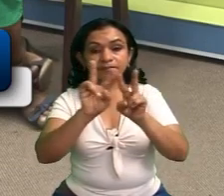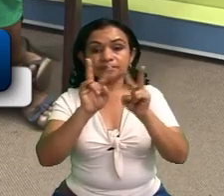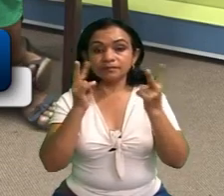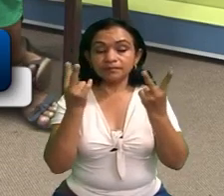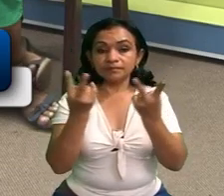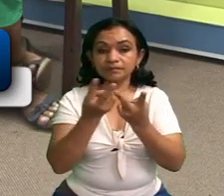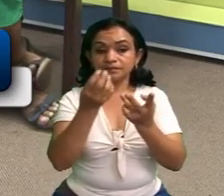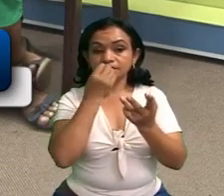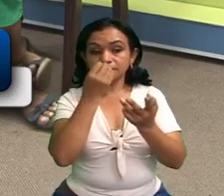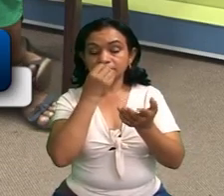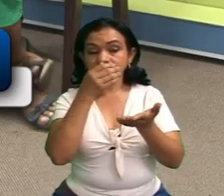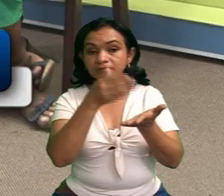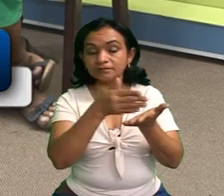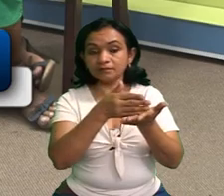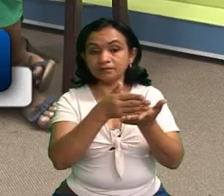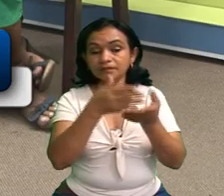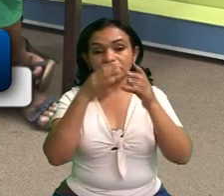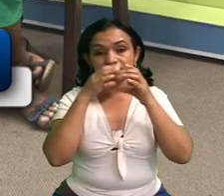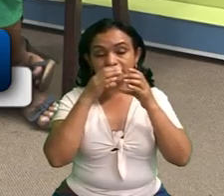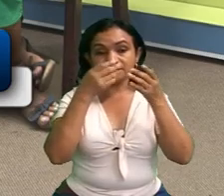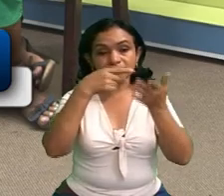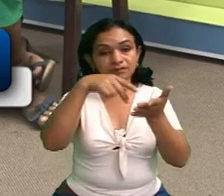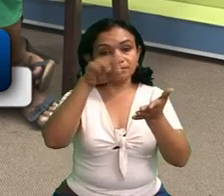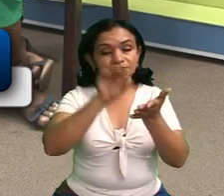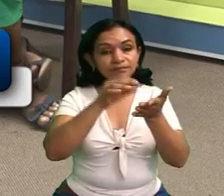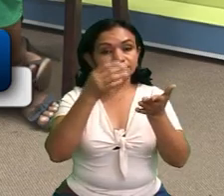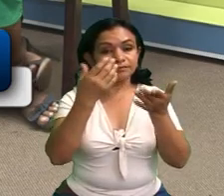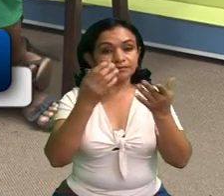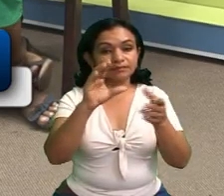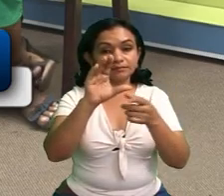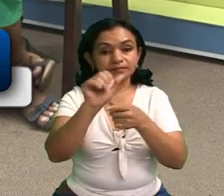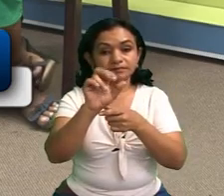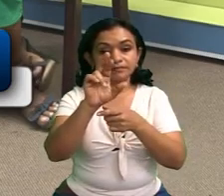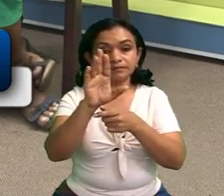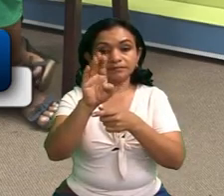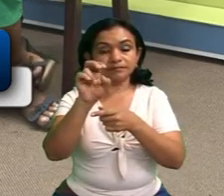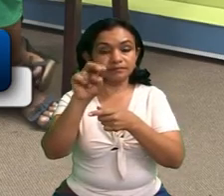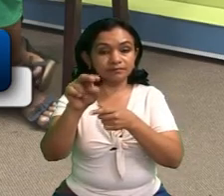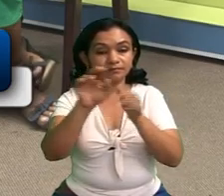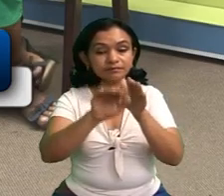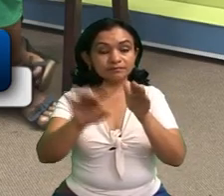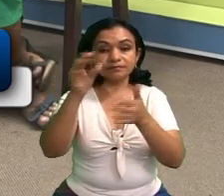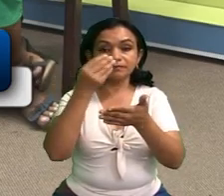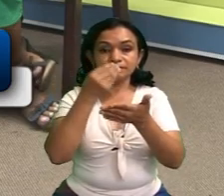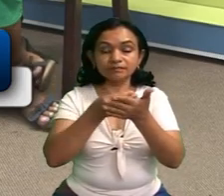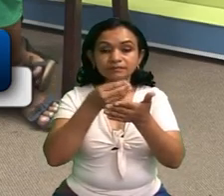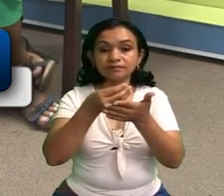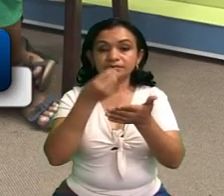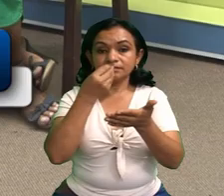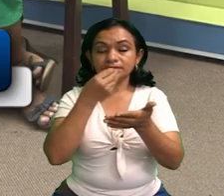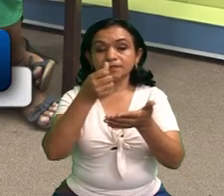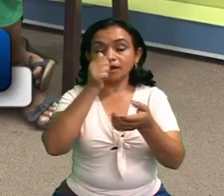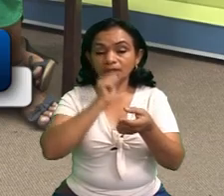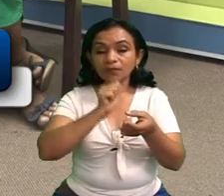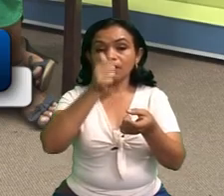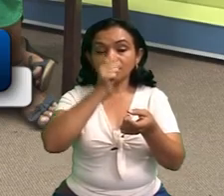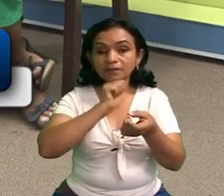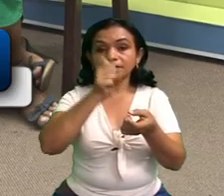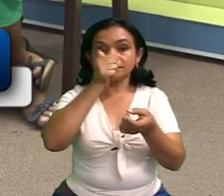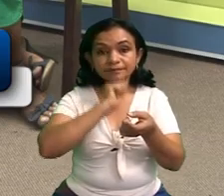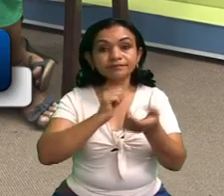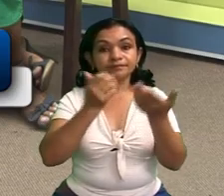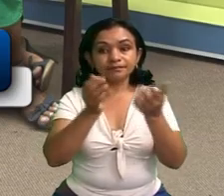comida chatarras y ciertos productos carbonatados que consumimos con más frecuencia, el consumo de agua,